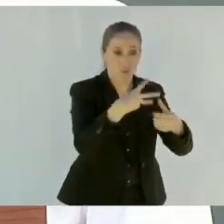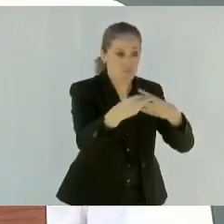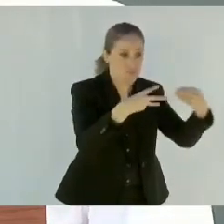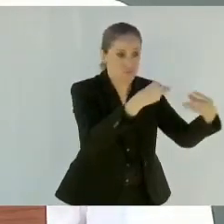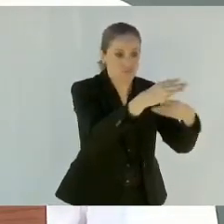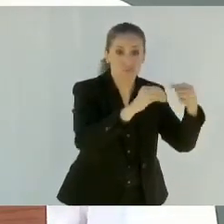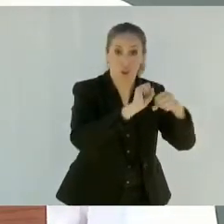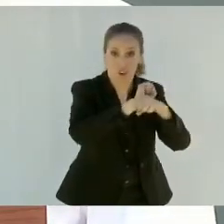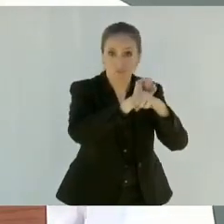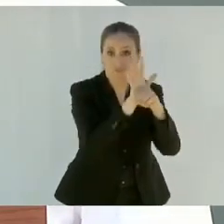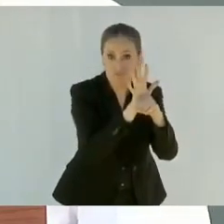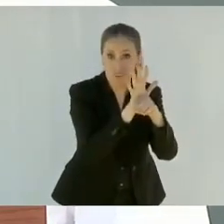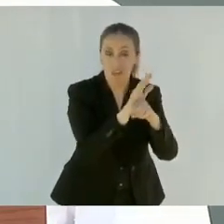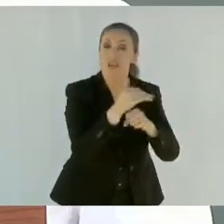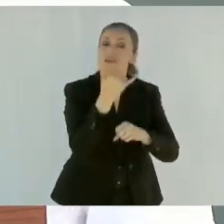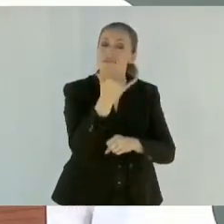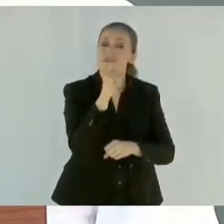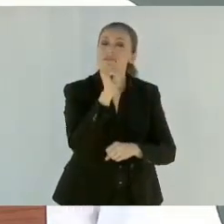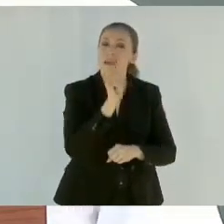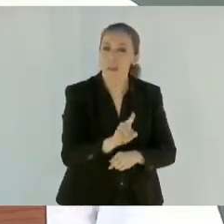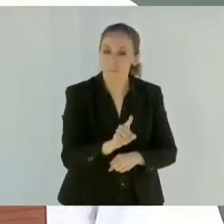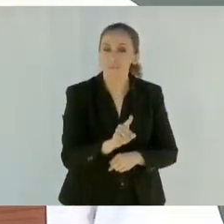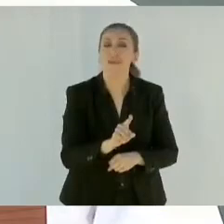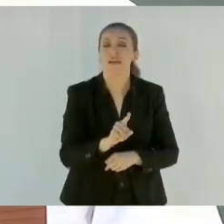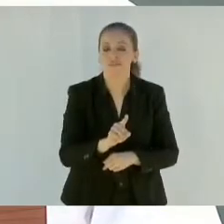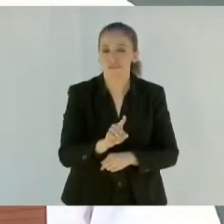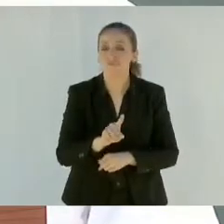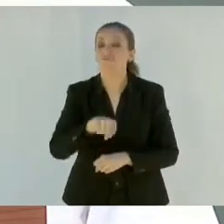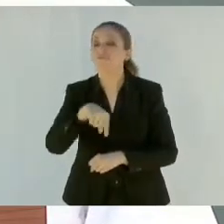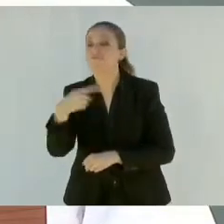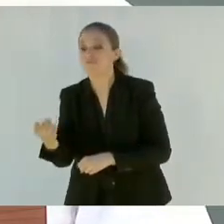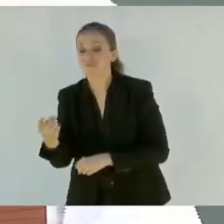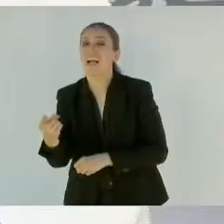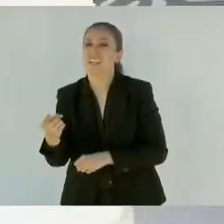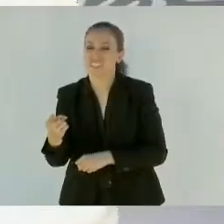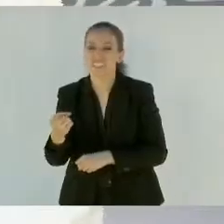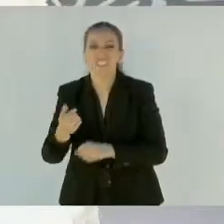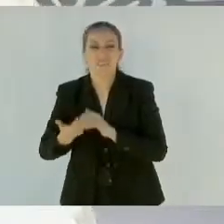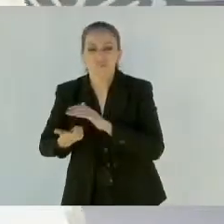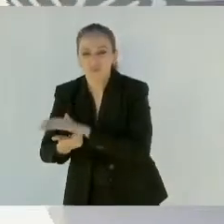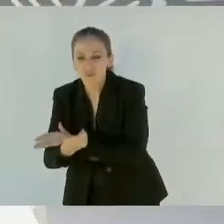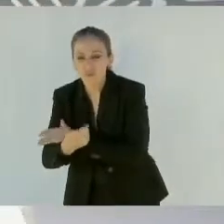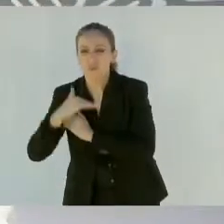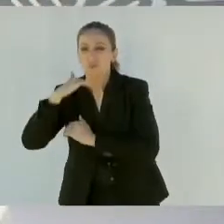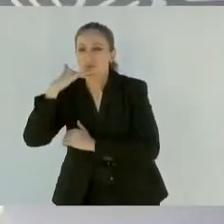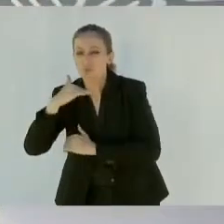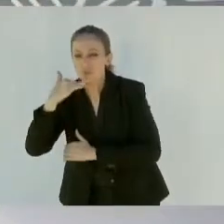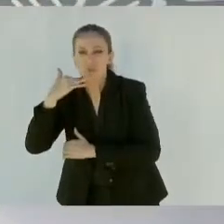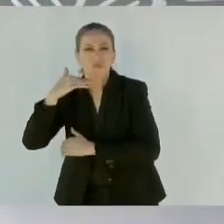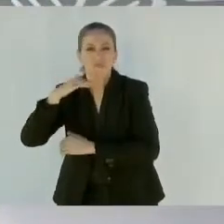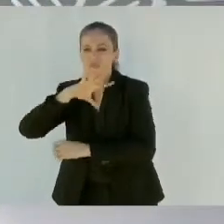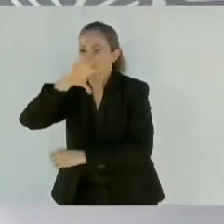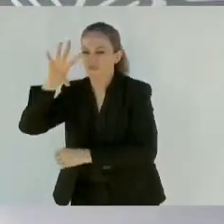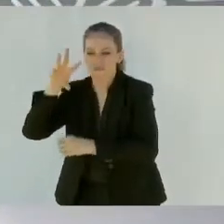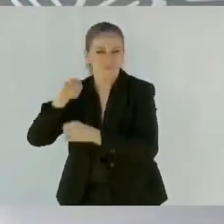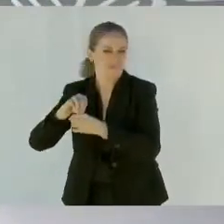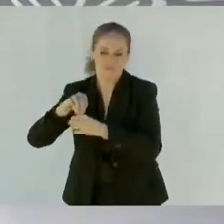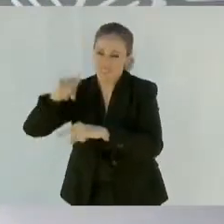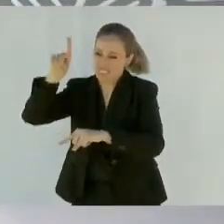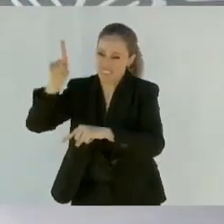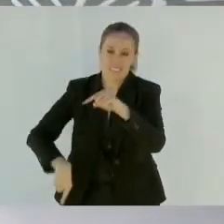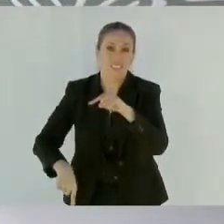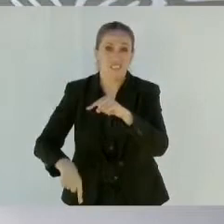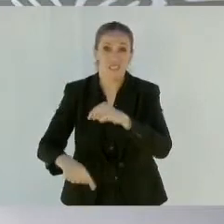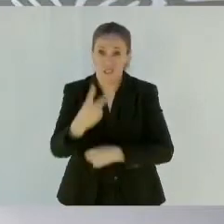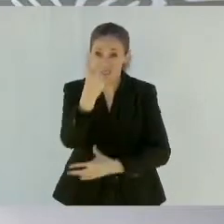corrupción hasta desterrarla, porque Eso es lo que nos va a